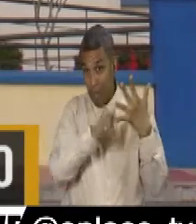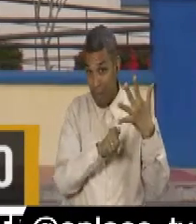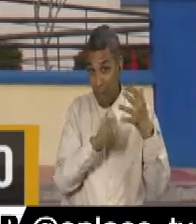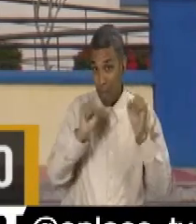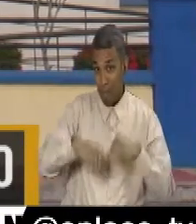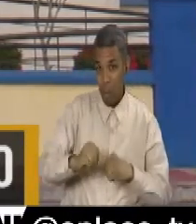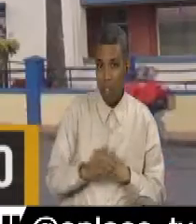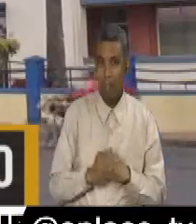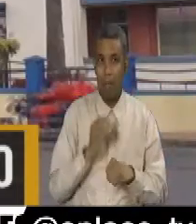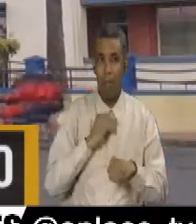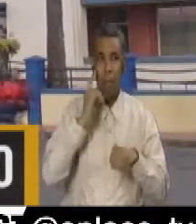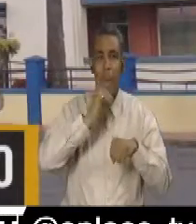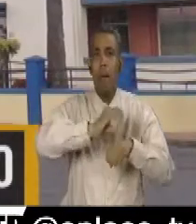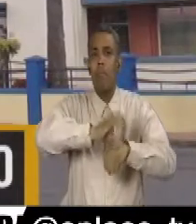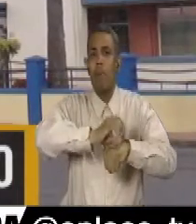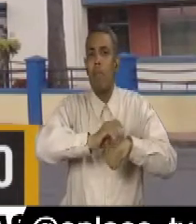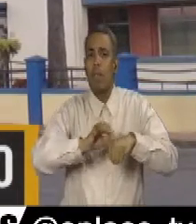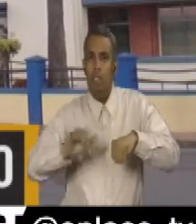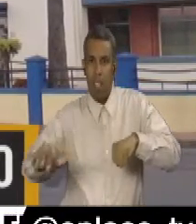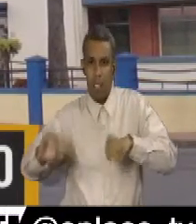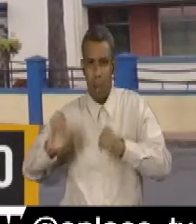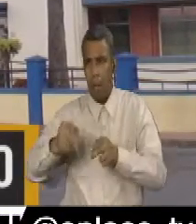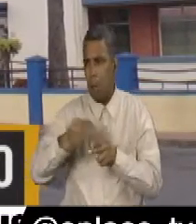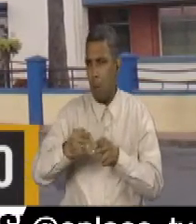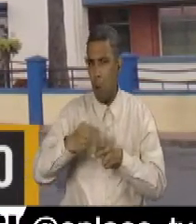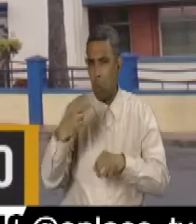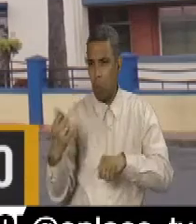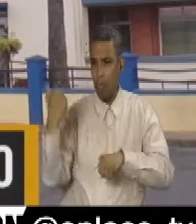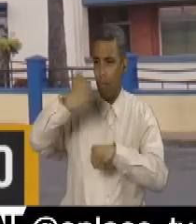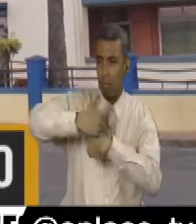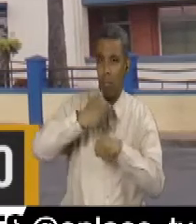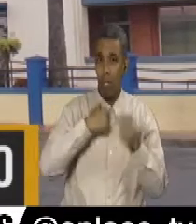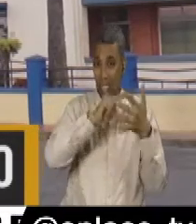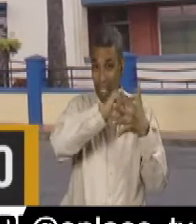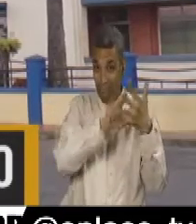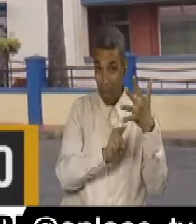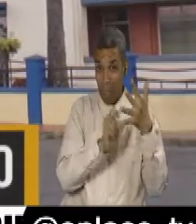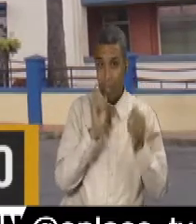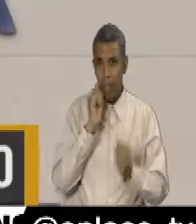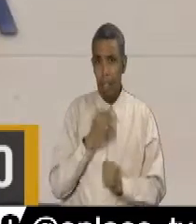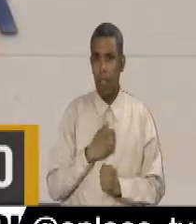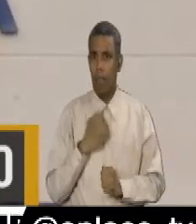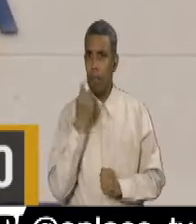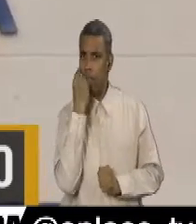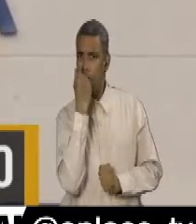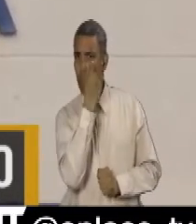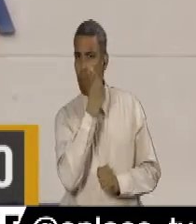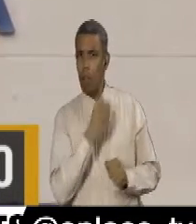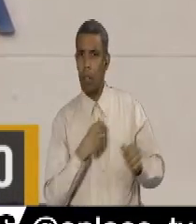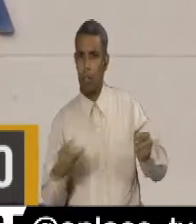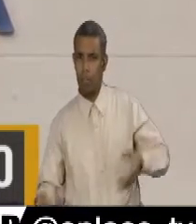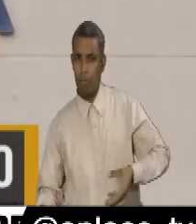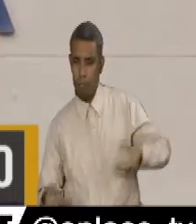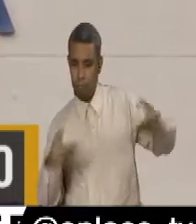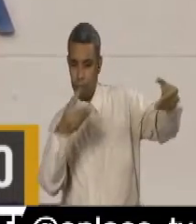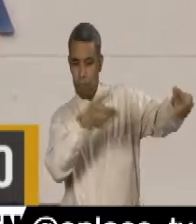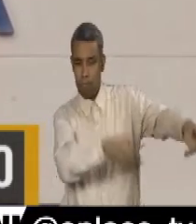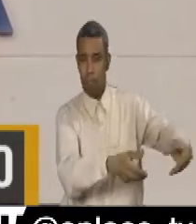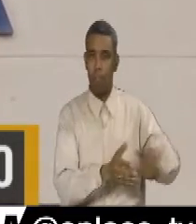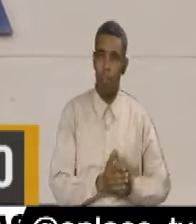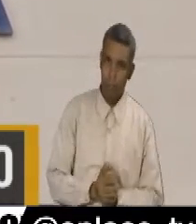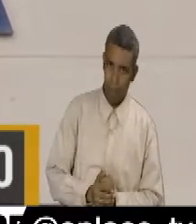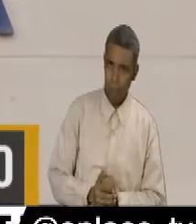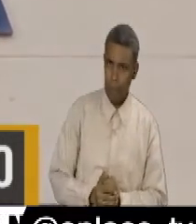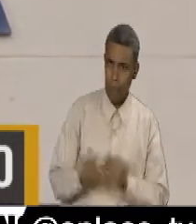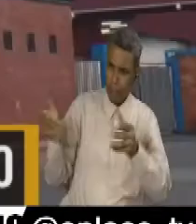director ejecutivo de la Corporación Cor Magdalena. De las 5 hojas de vida enviadas por el Presidente de la República a consideración de esta junta, 2 son mujeres. Se